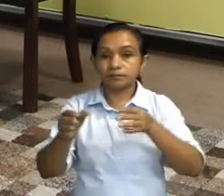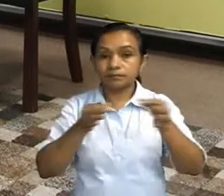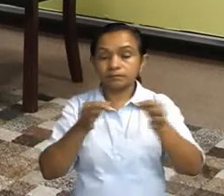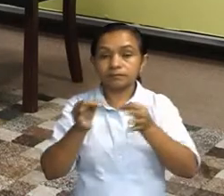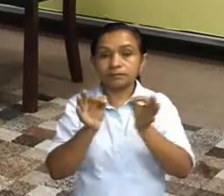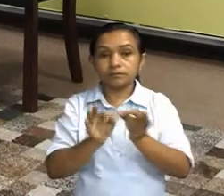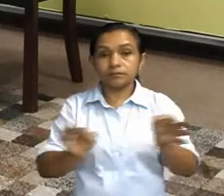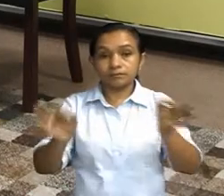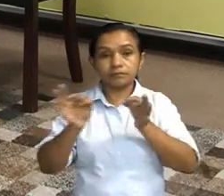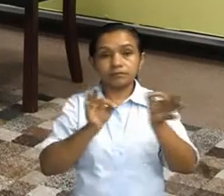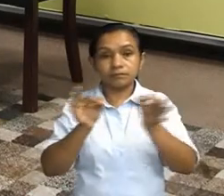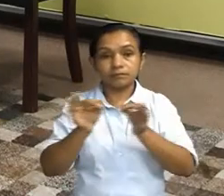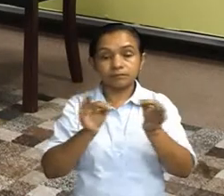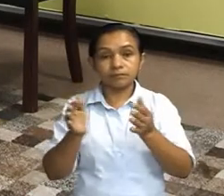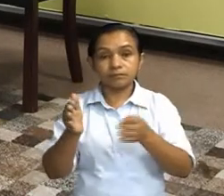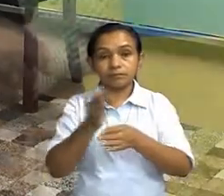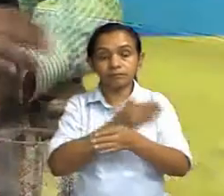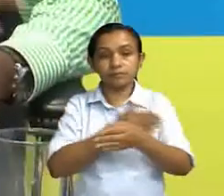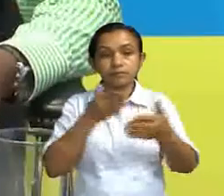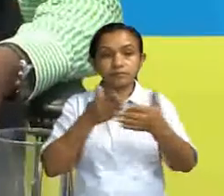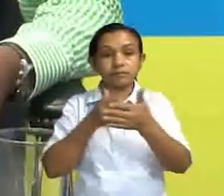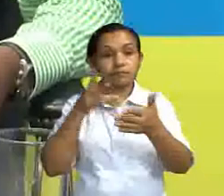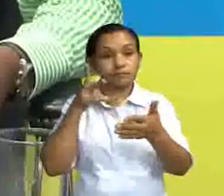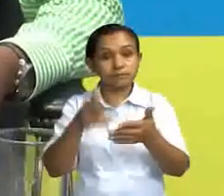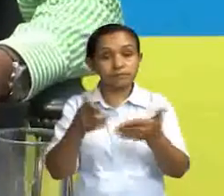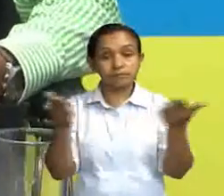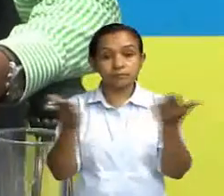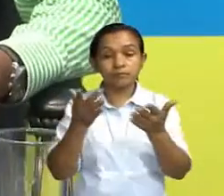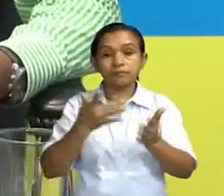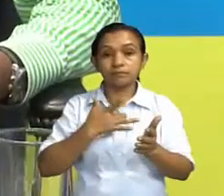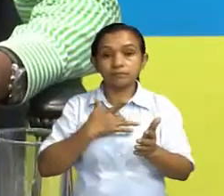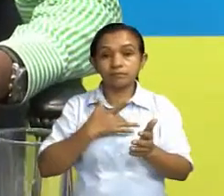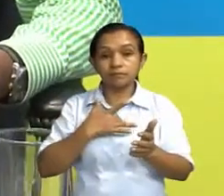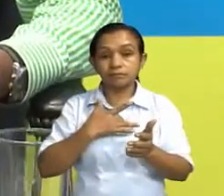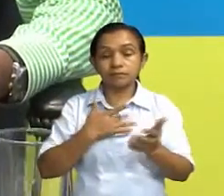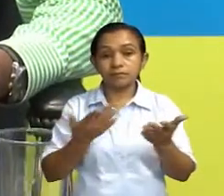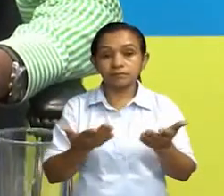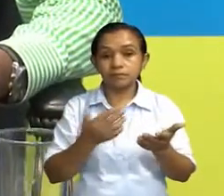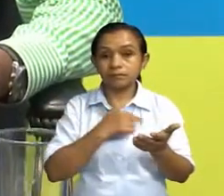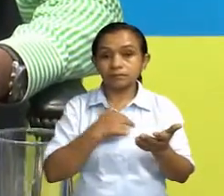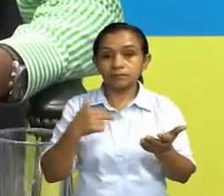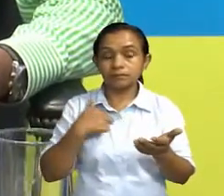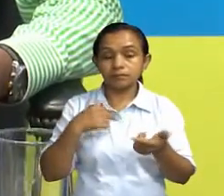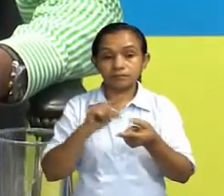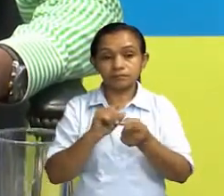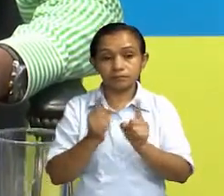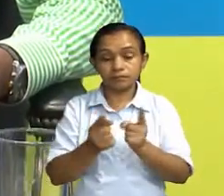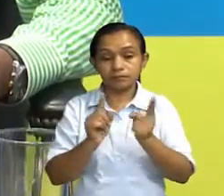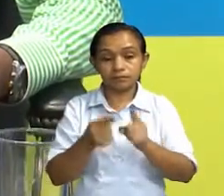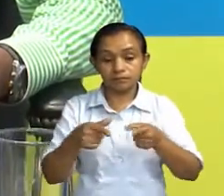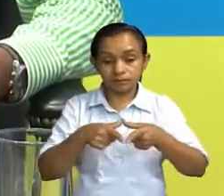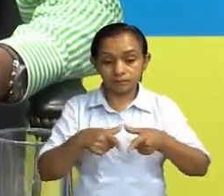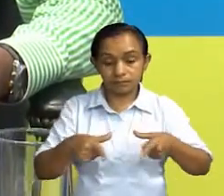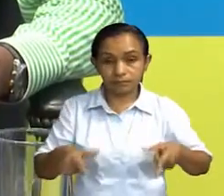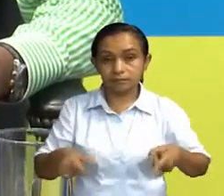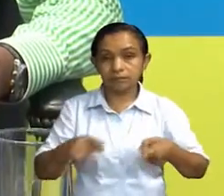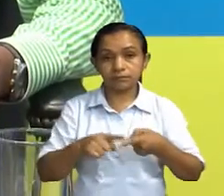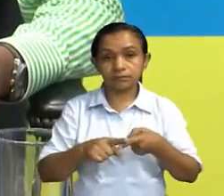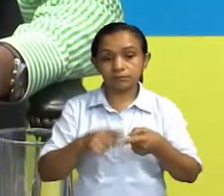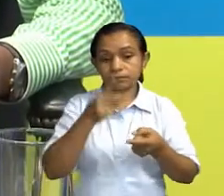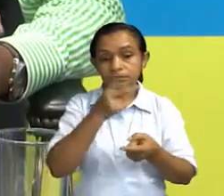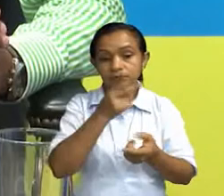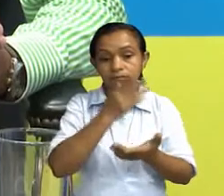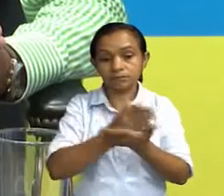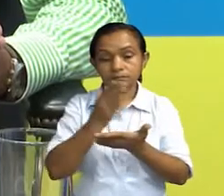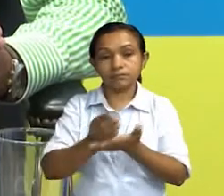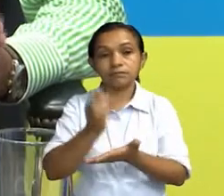que le estaba diciendo antes durante el corte, que es necesario hacer el cambio de la ropa de la niña hasta más de 3